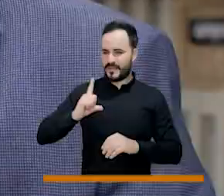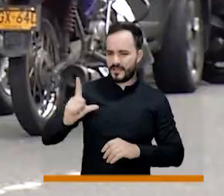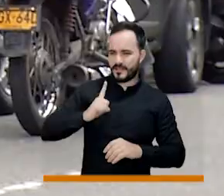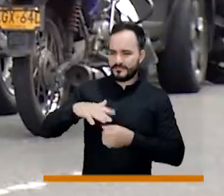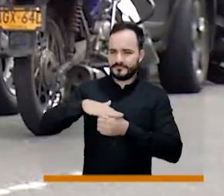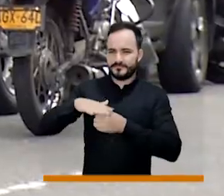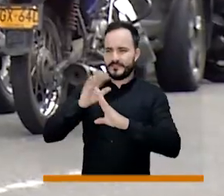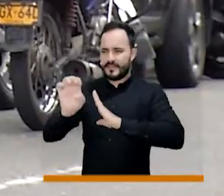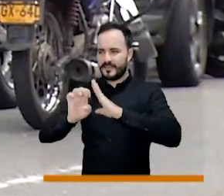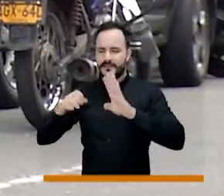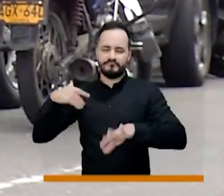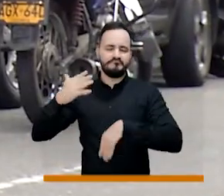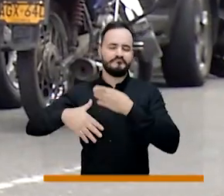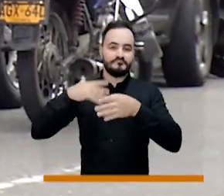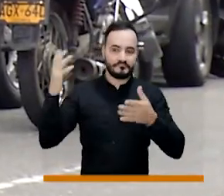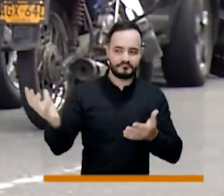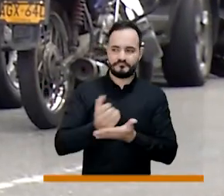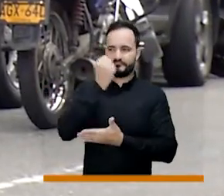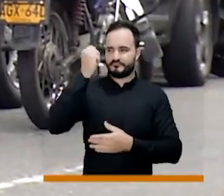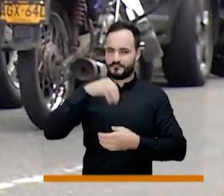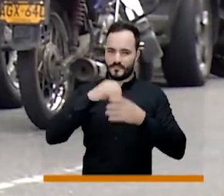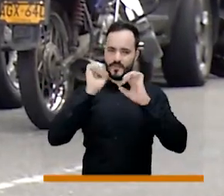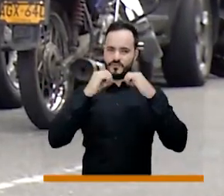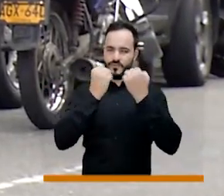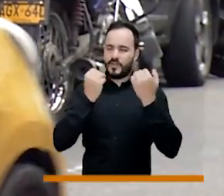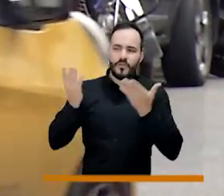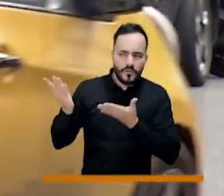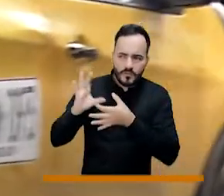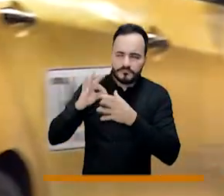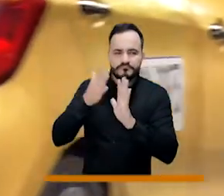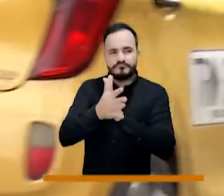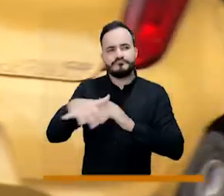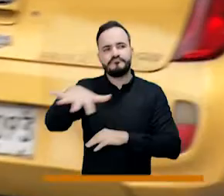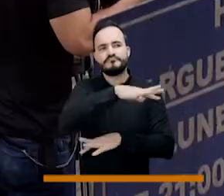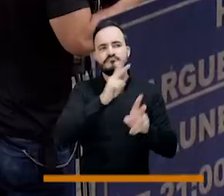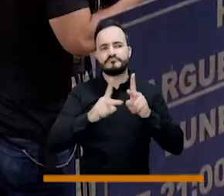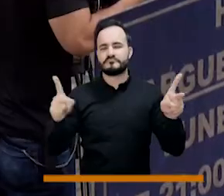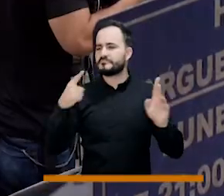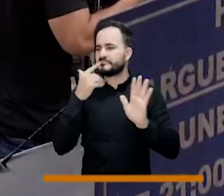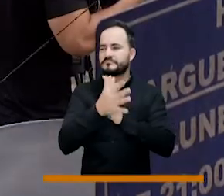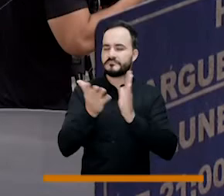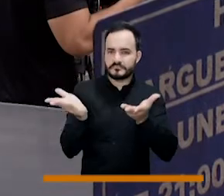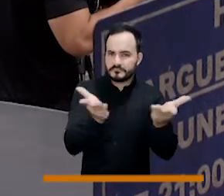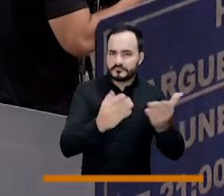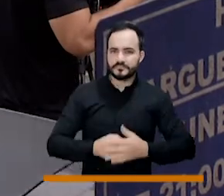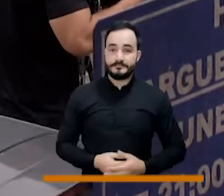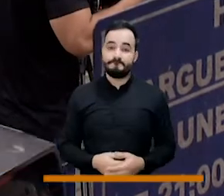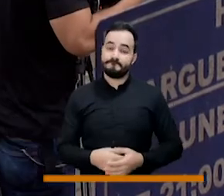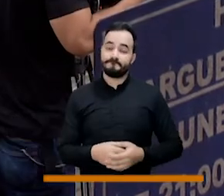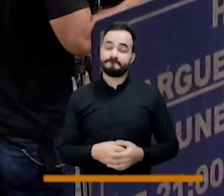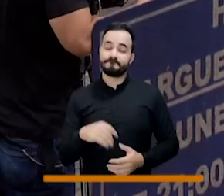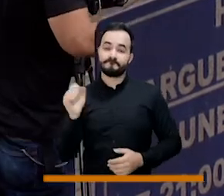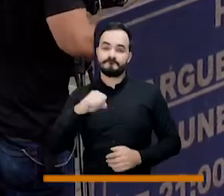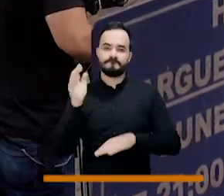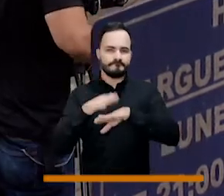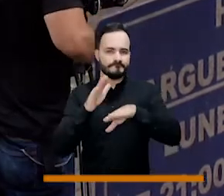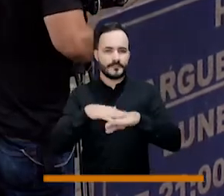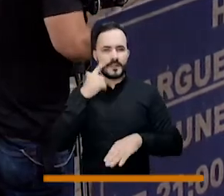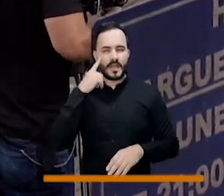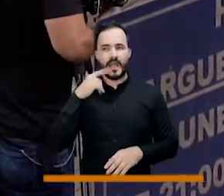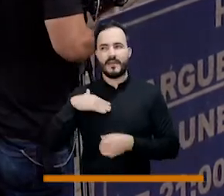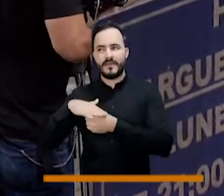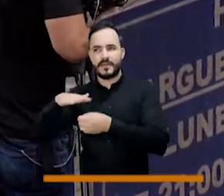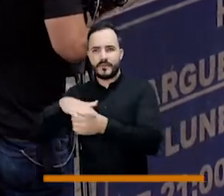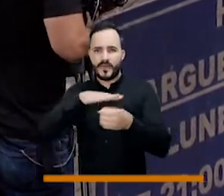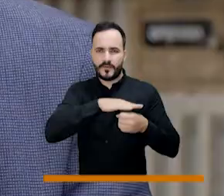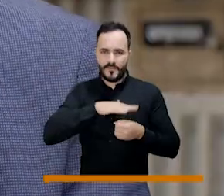completa para llegar hoy al Consejo de nuestra ciudad. ¿Qué le podemos decir a nuestra audiencia? Katherine, la participación ciudadana en los barrios